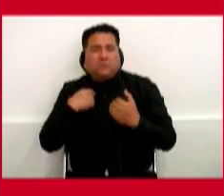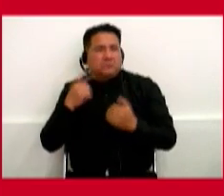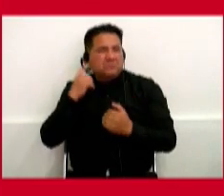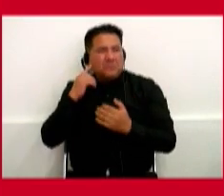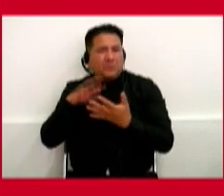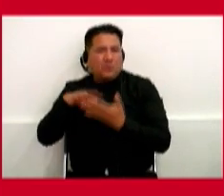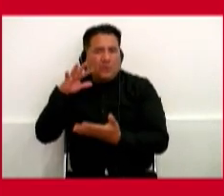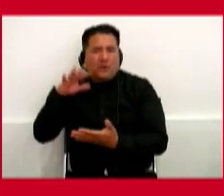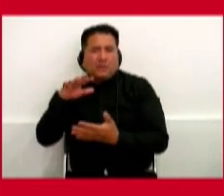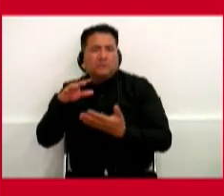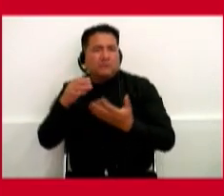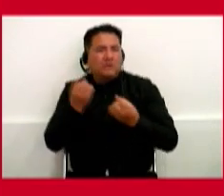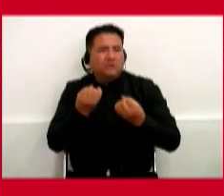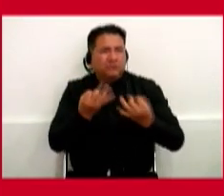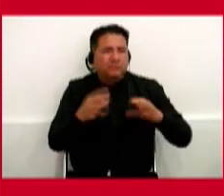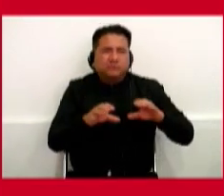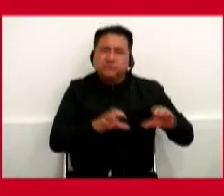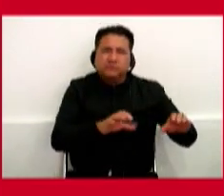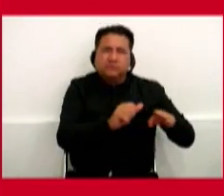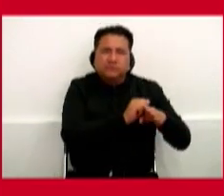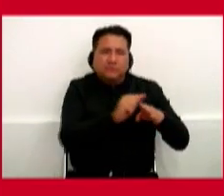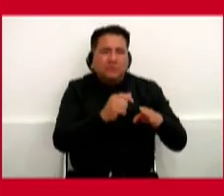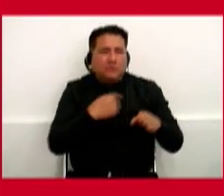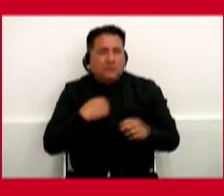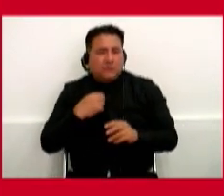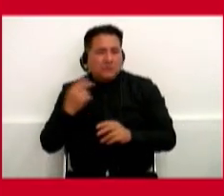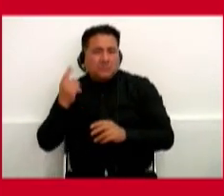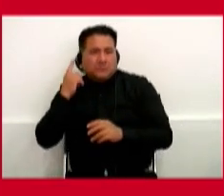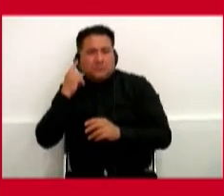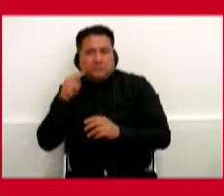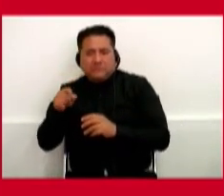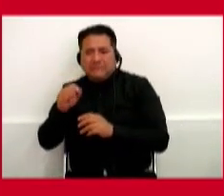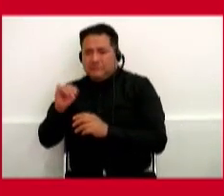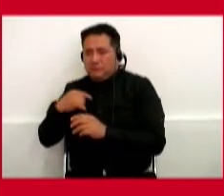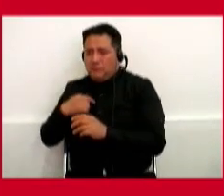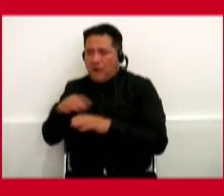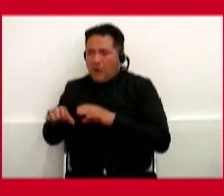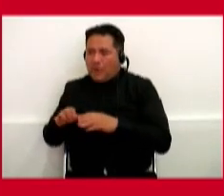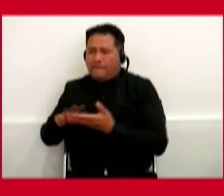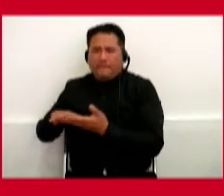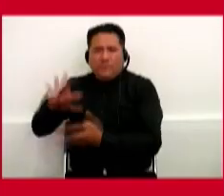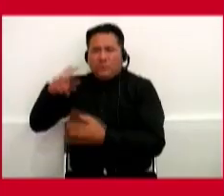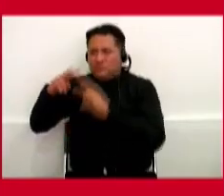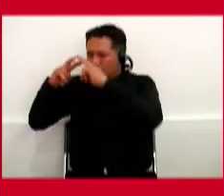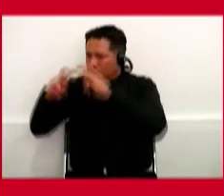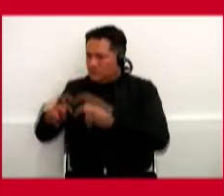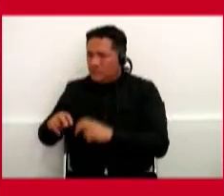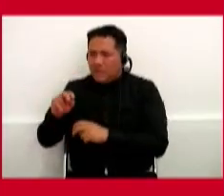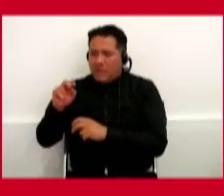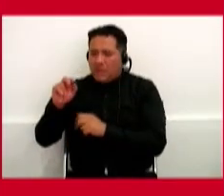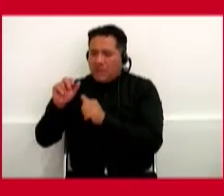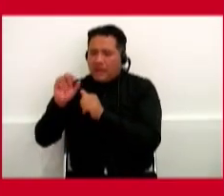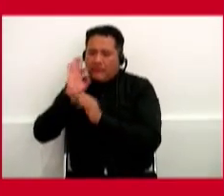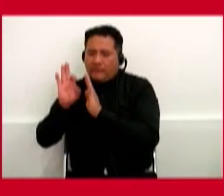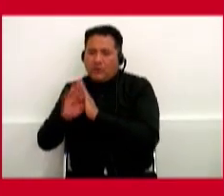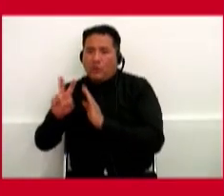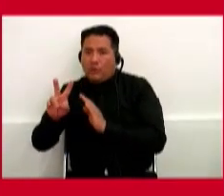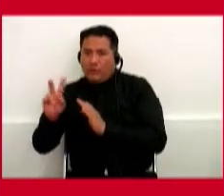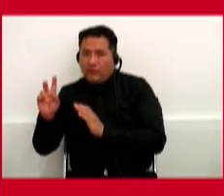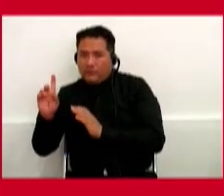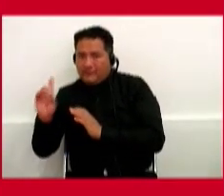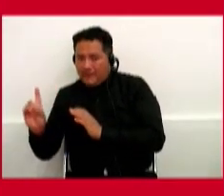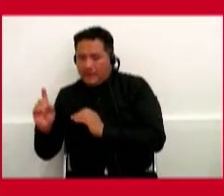práctica, la cual dice que si yo hago muchos análisis de estabilidad 2D, quizás muy pegaditos, muy juntos,